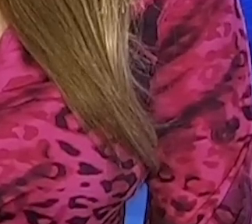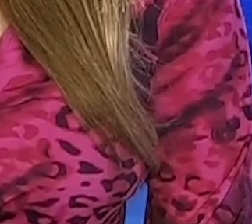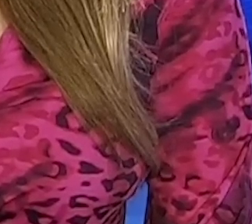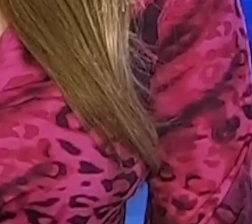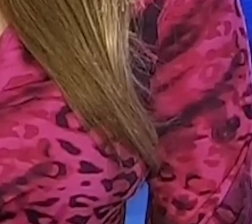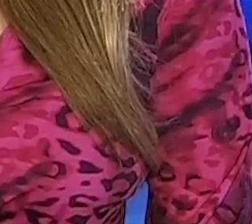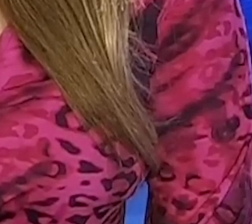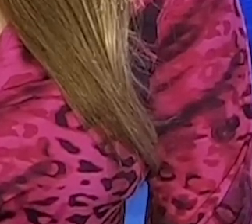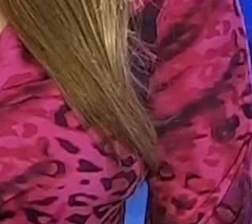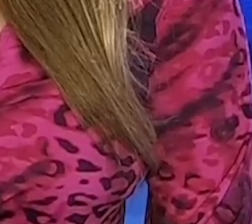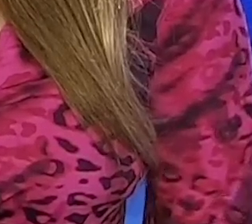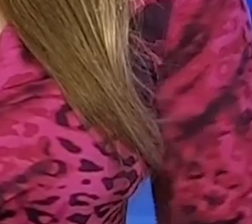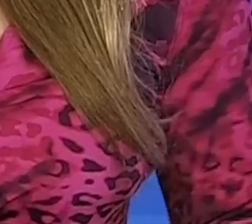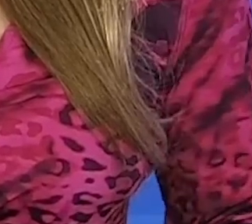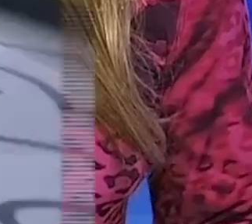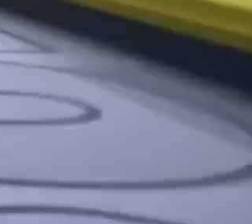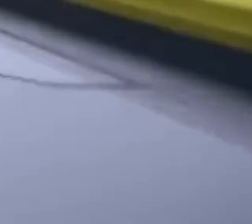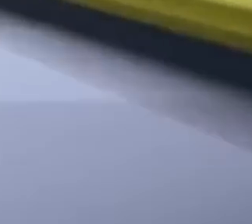16:00 a 20:00. Bienvenidos.